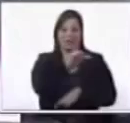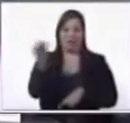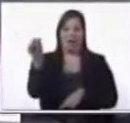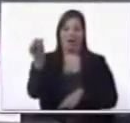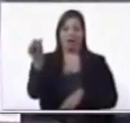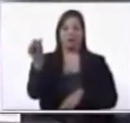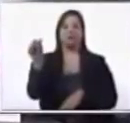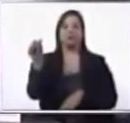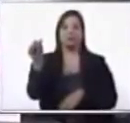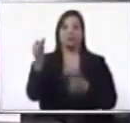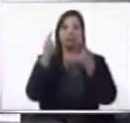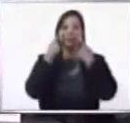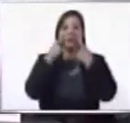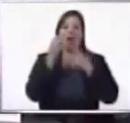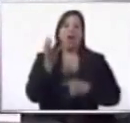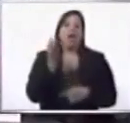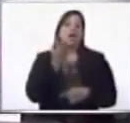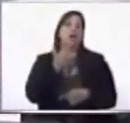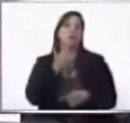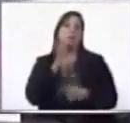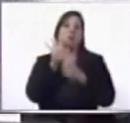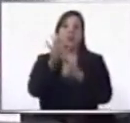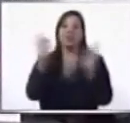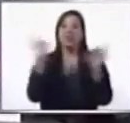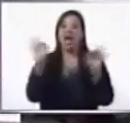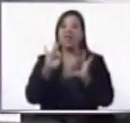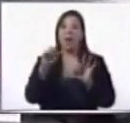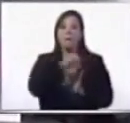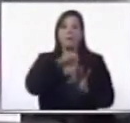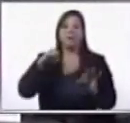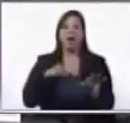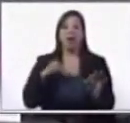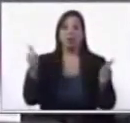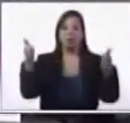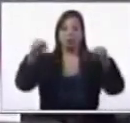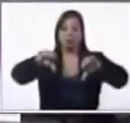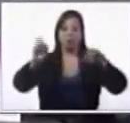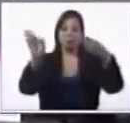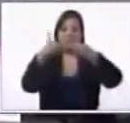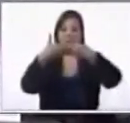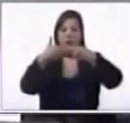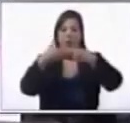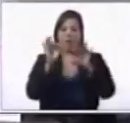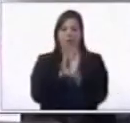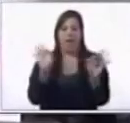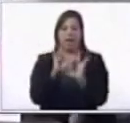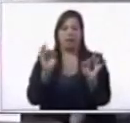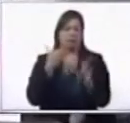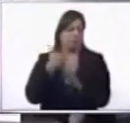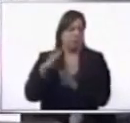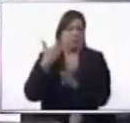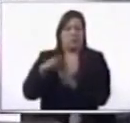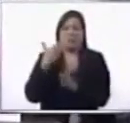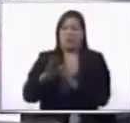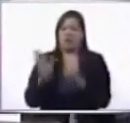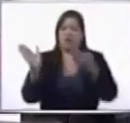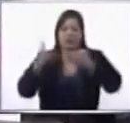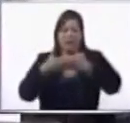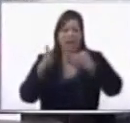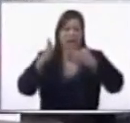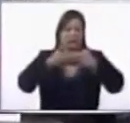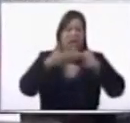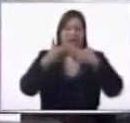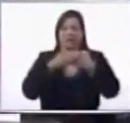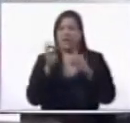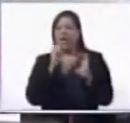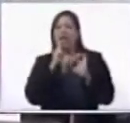Y si los medios de comunicación de la burguesía siguen censurando la verdad de la patria, siguen censurando